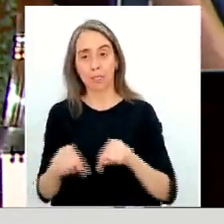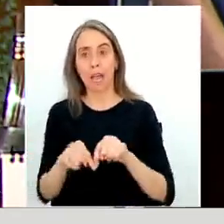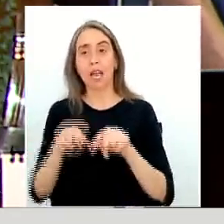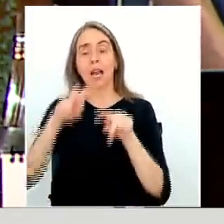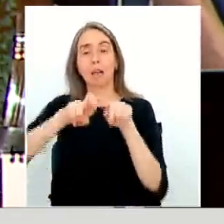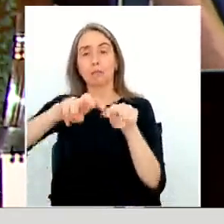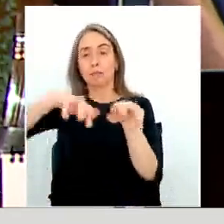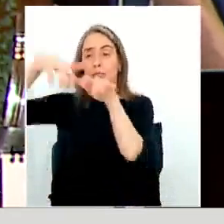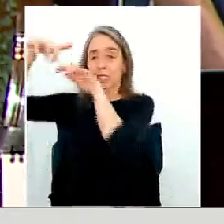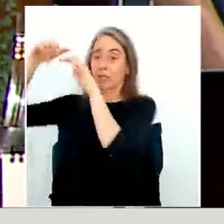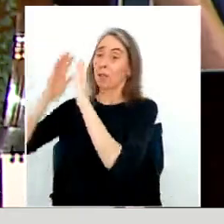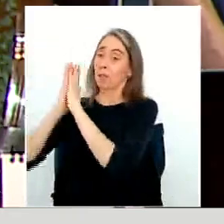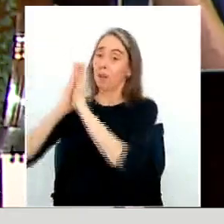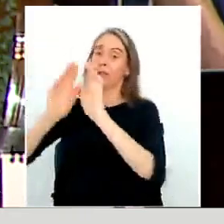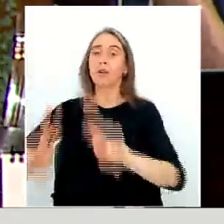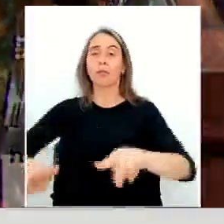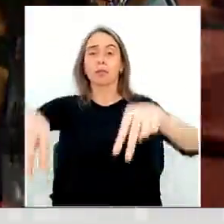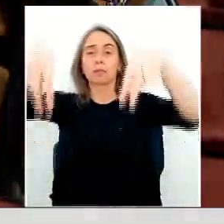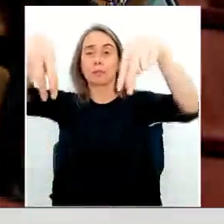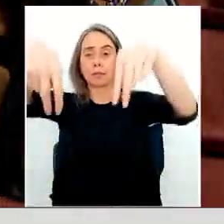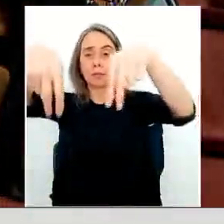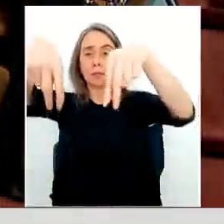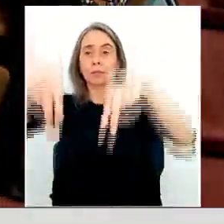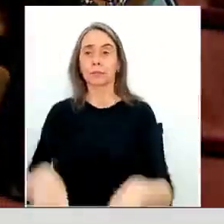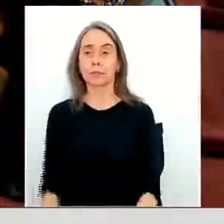favor ponerse de pie